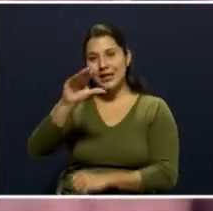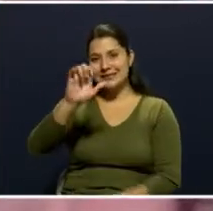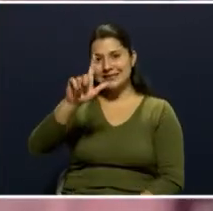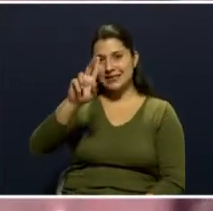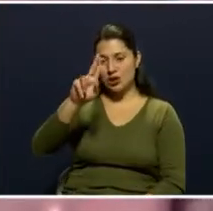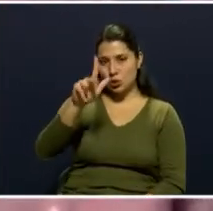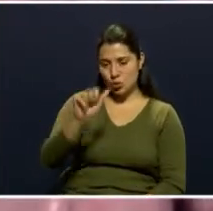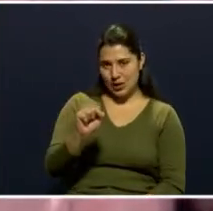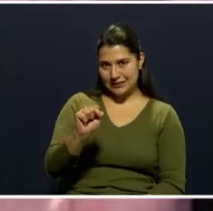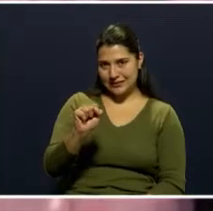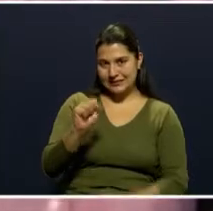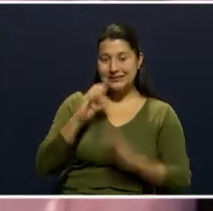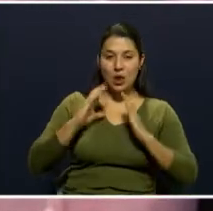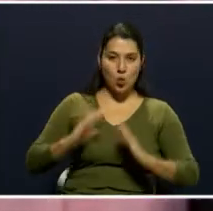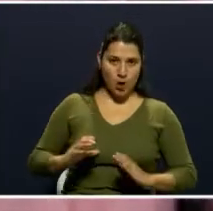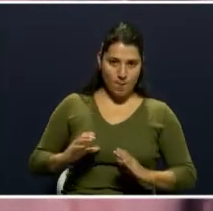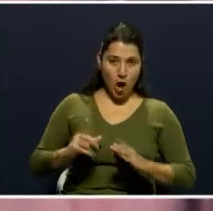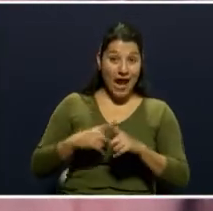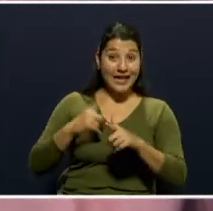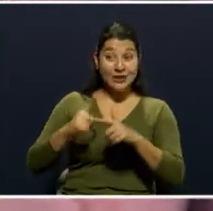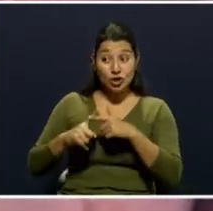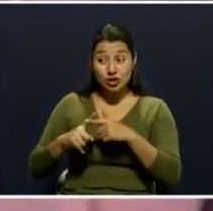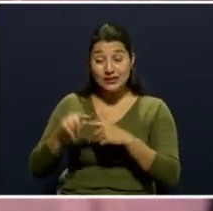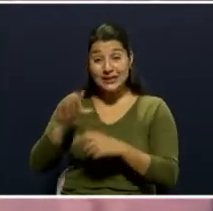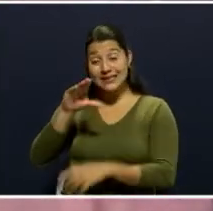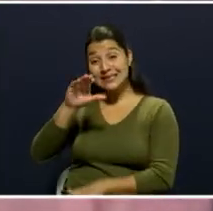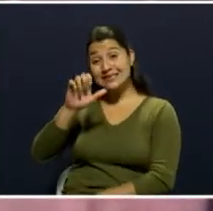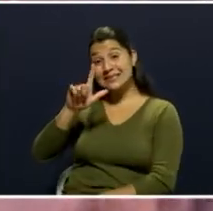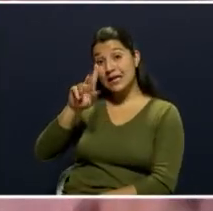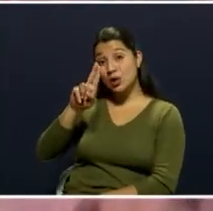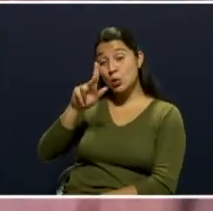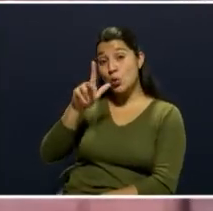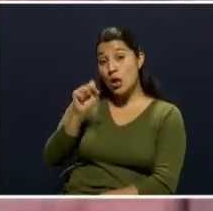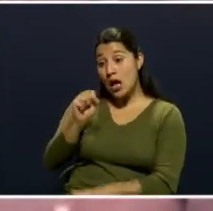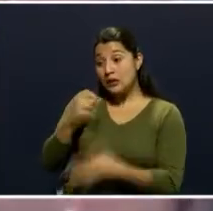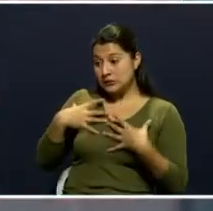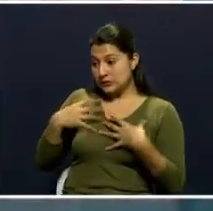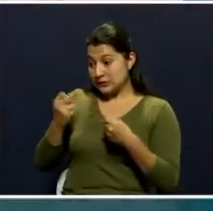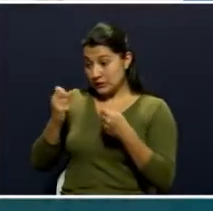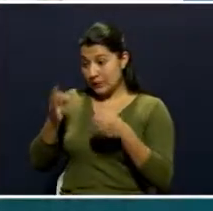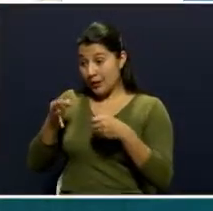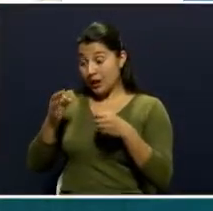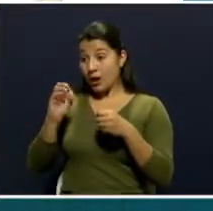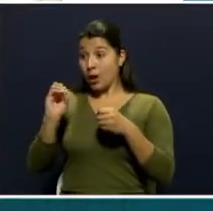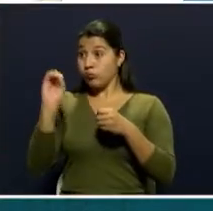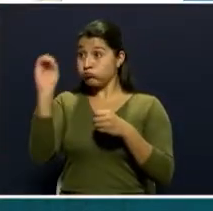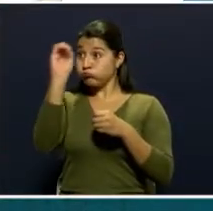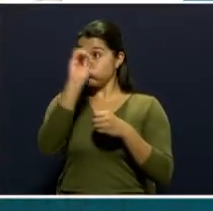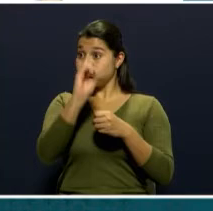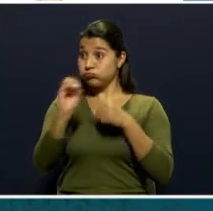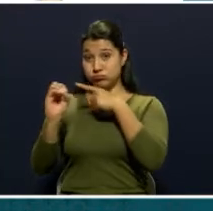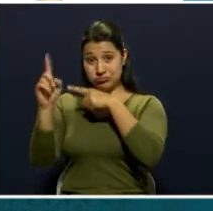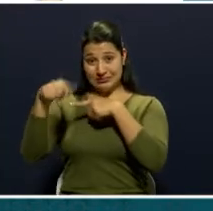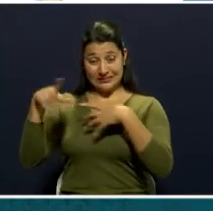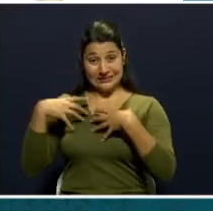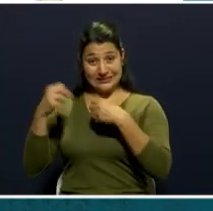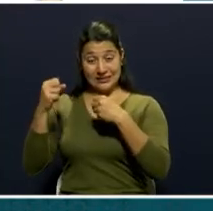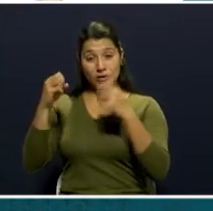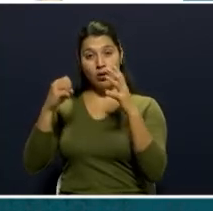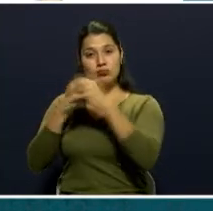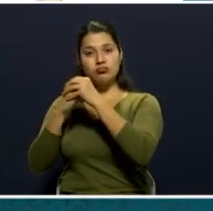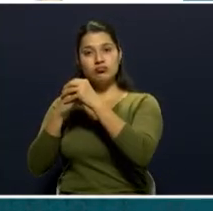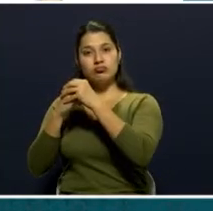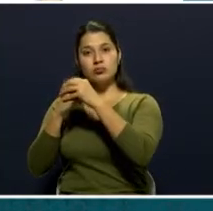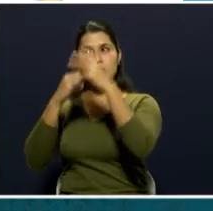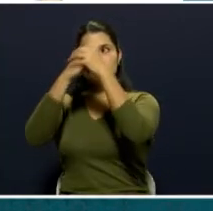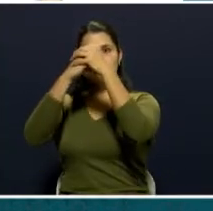tenemos sanas y va viajando y migrando hacia partes del cuerpo, digamos, claves, como lo son los pulmones, que es